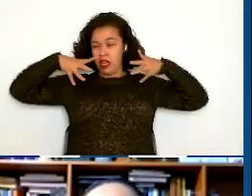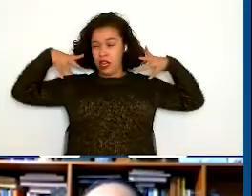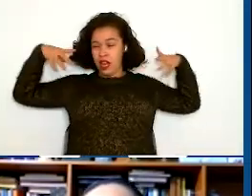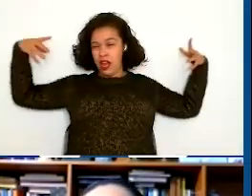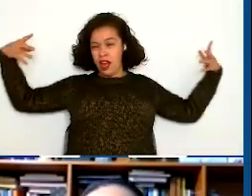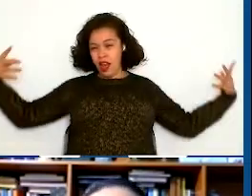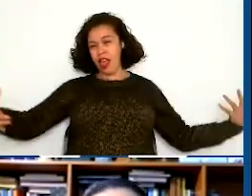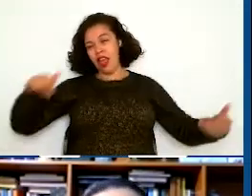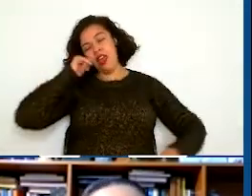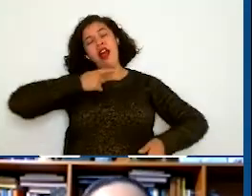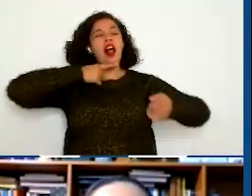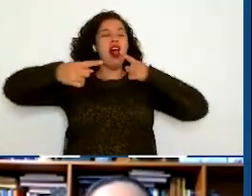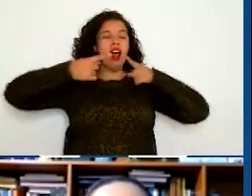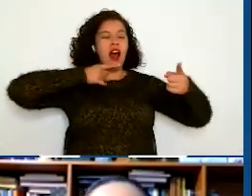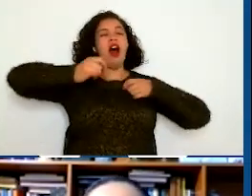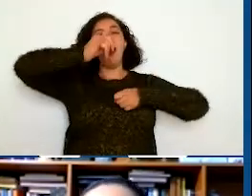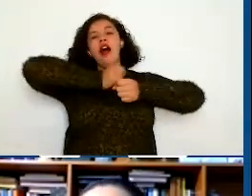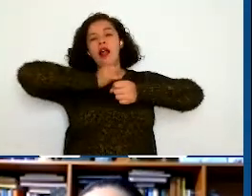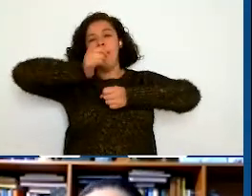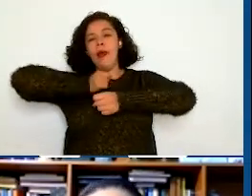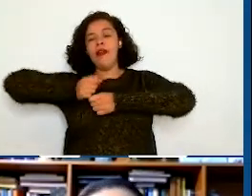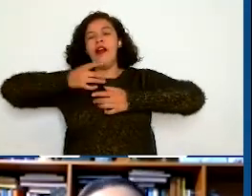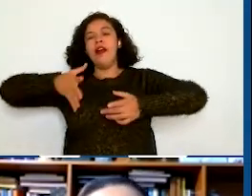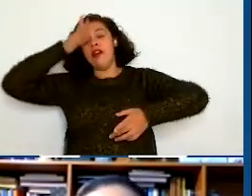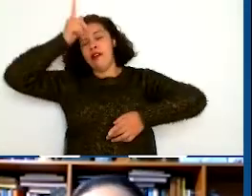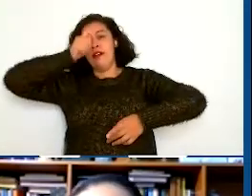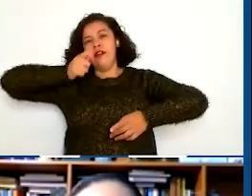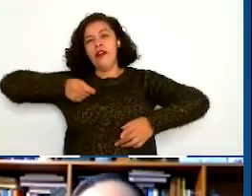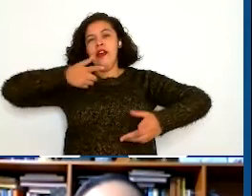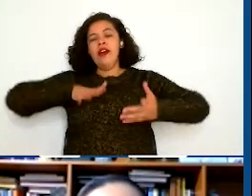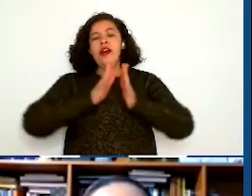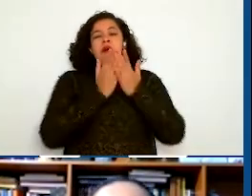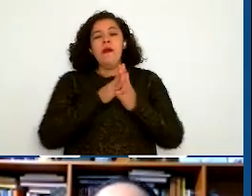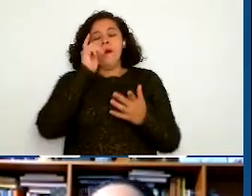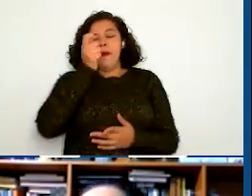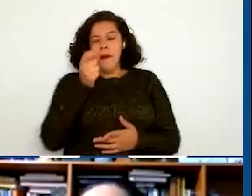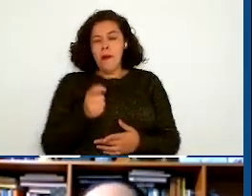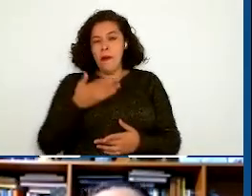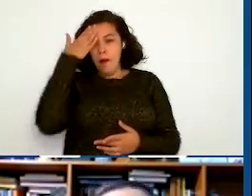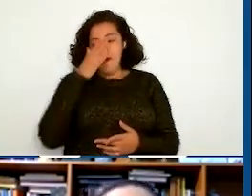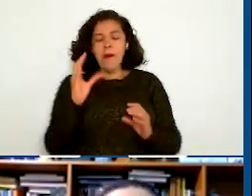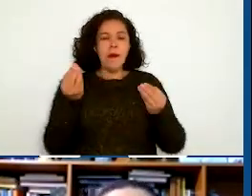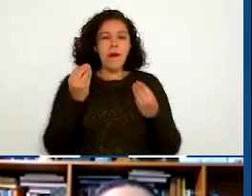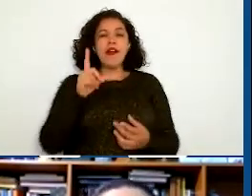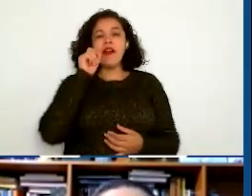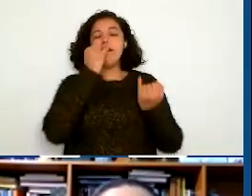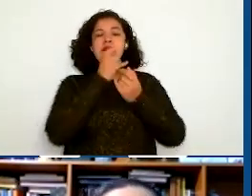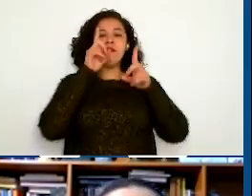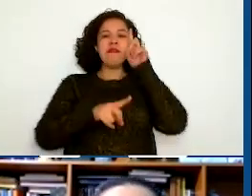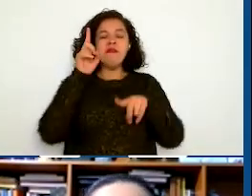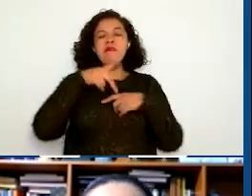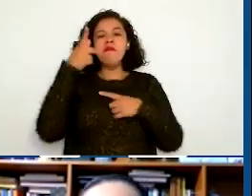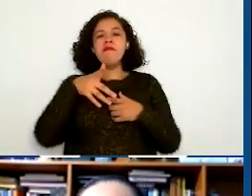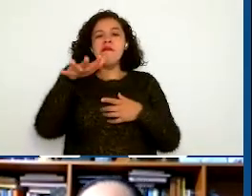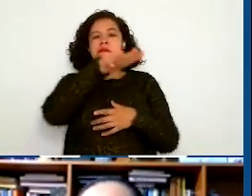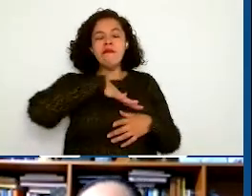discutido, ampliamente investigado. Hay muchas definiciones en la literatura sobre lo que es. Dependerá incluso también de qué campo disciplinar